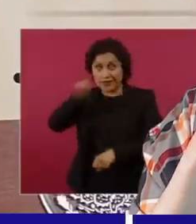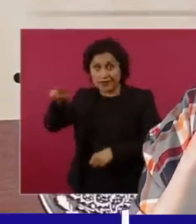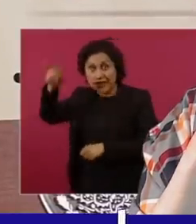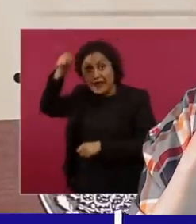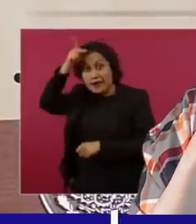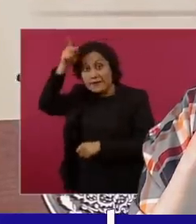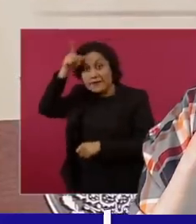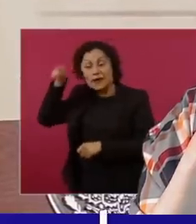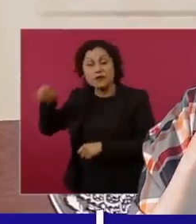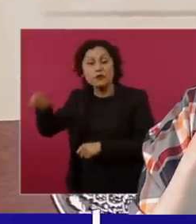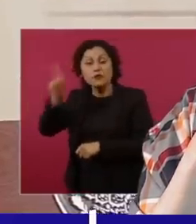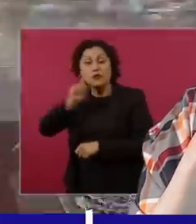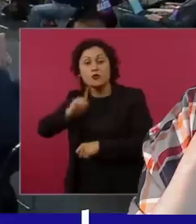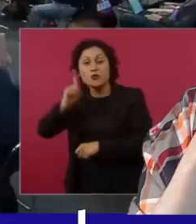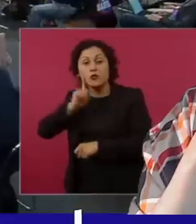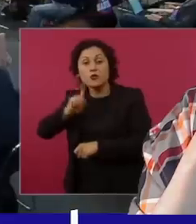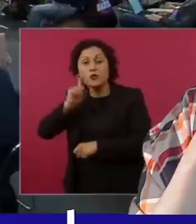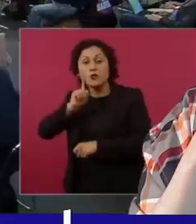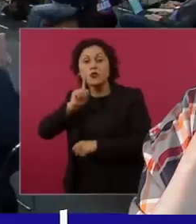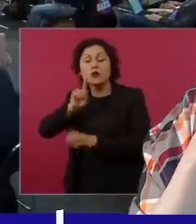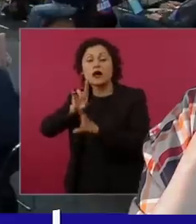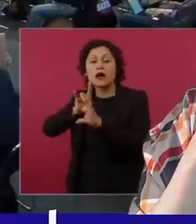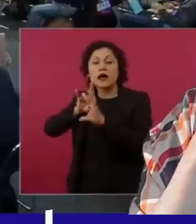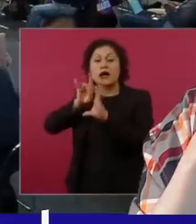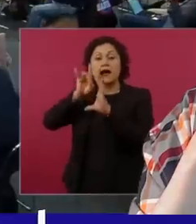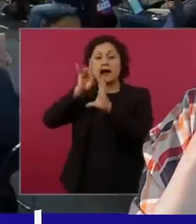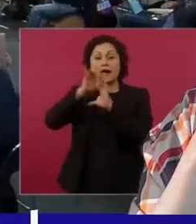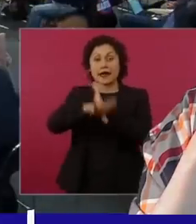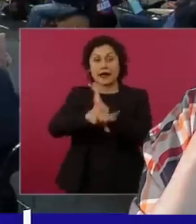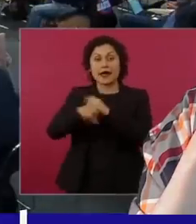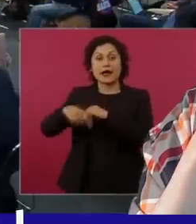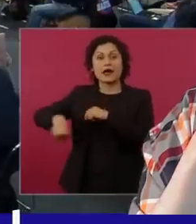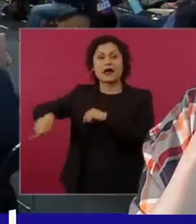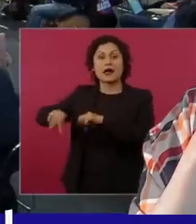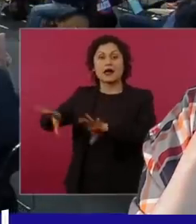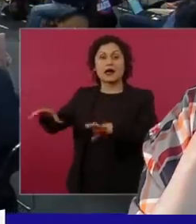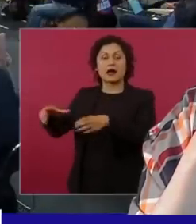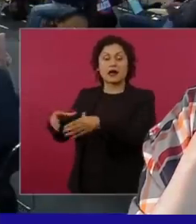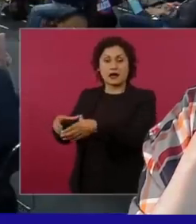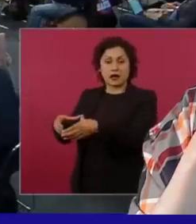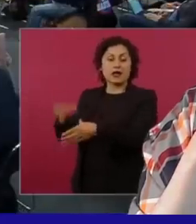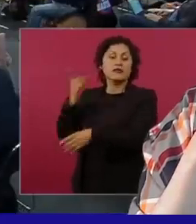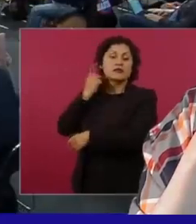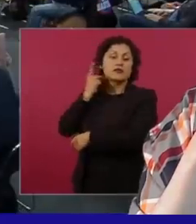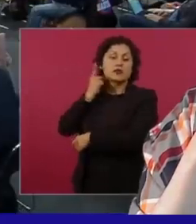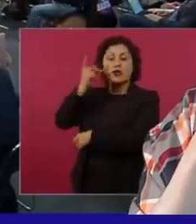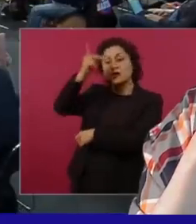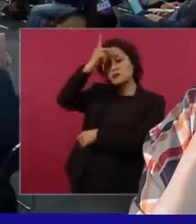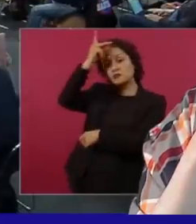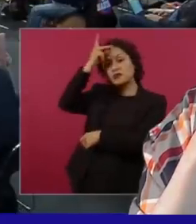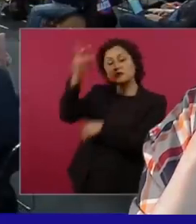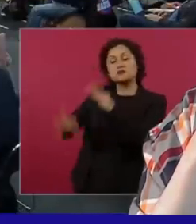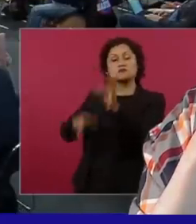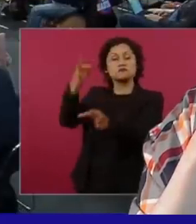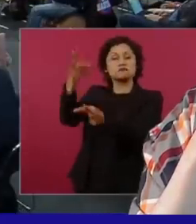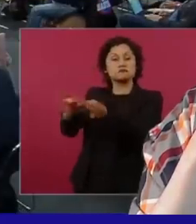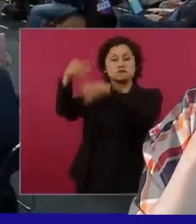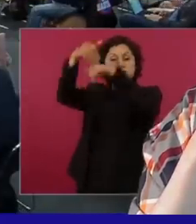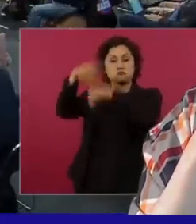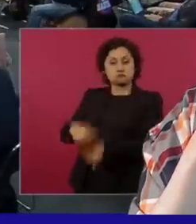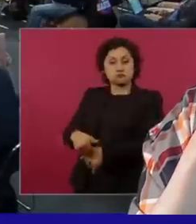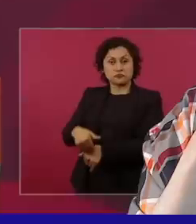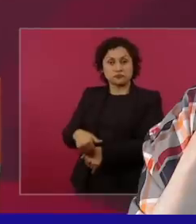diciendo de que el Congreso del Perú había actuado correctamente. Palabras más, palabras